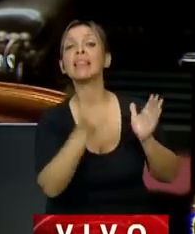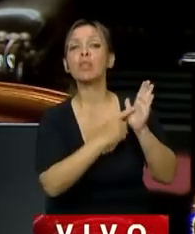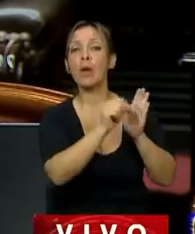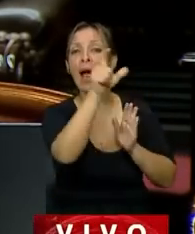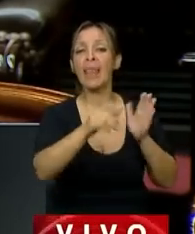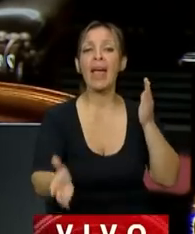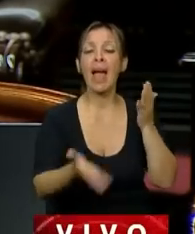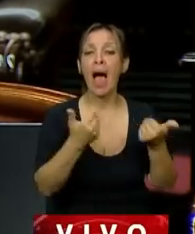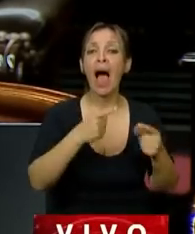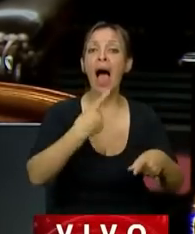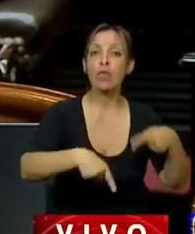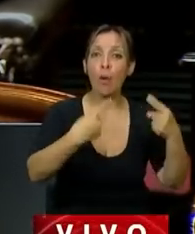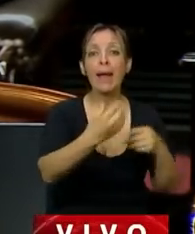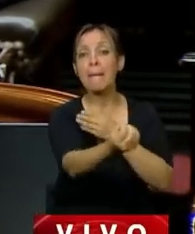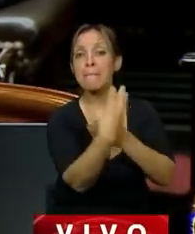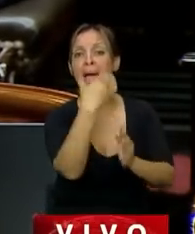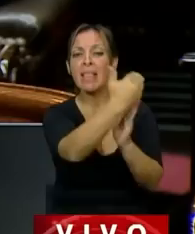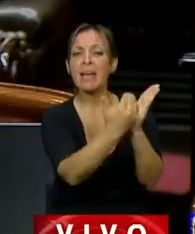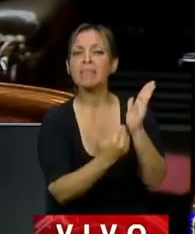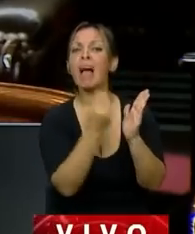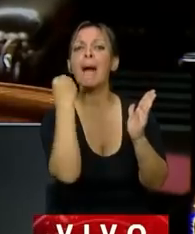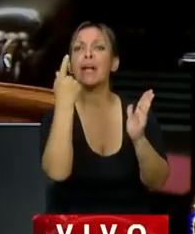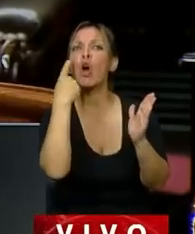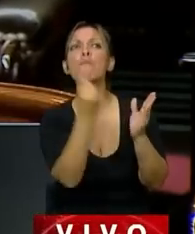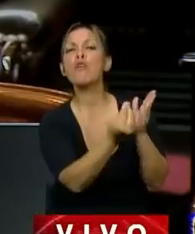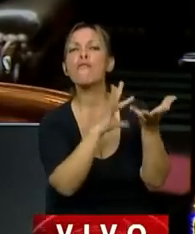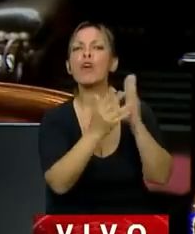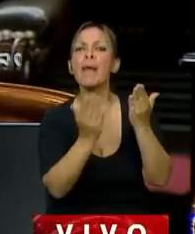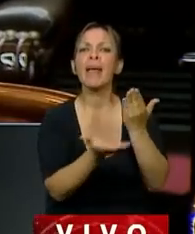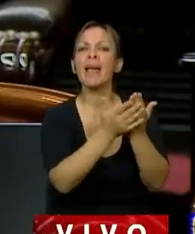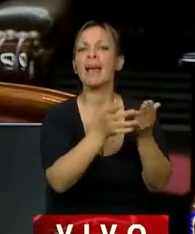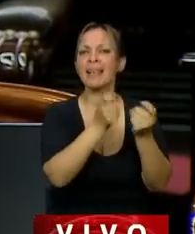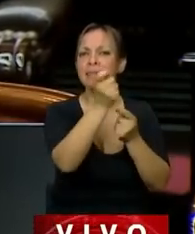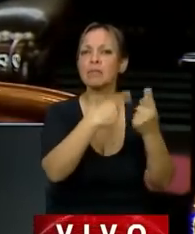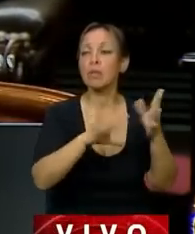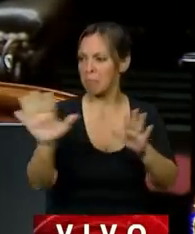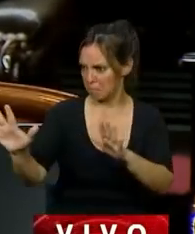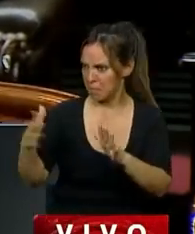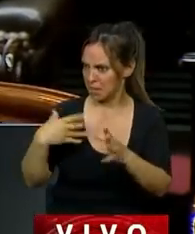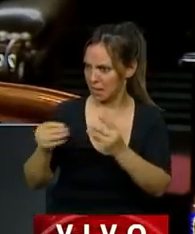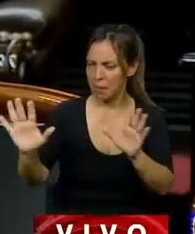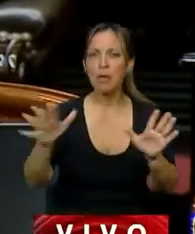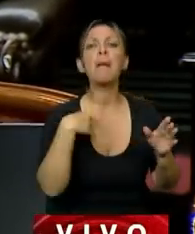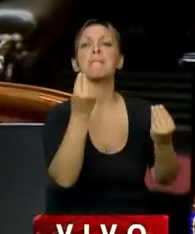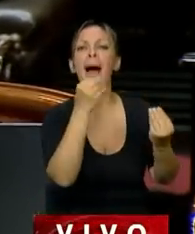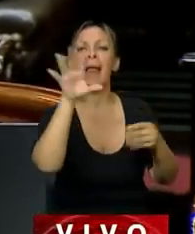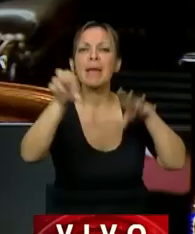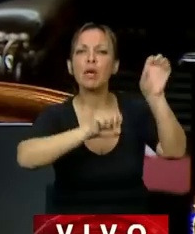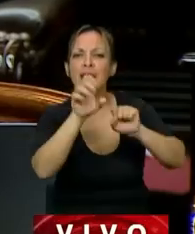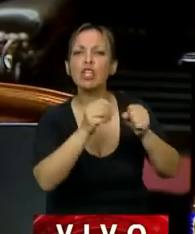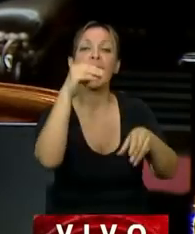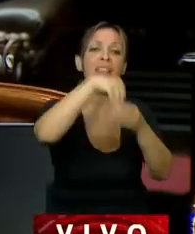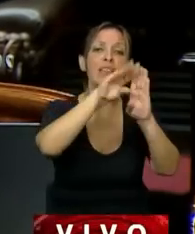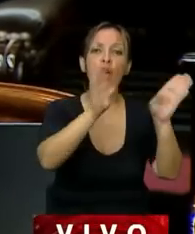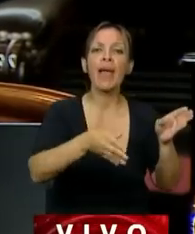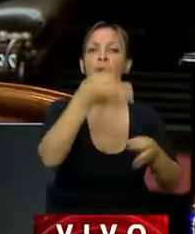aduana mande el ranking de las de high o de las cautelares, ya termino, para tener importaciones en juzgados